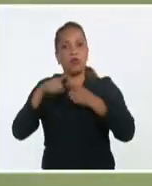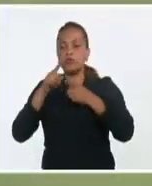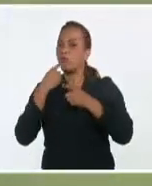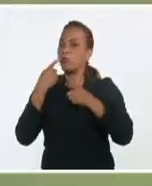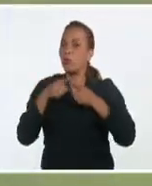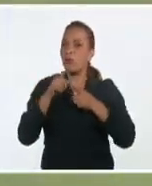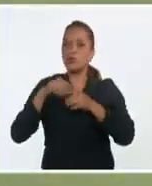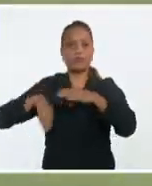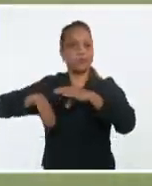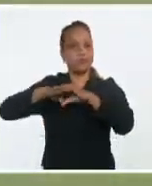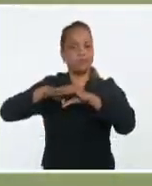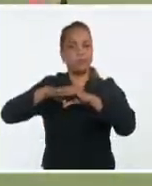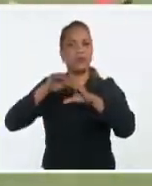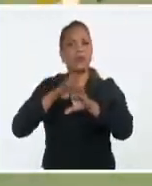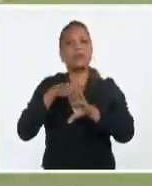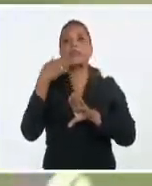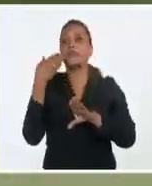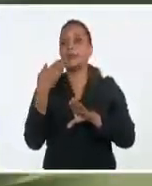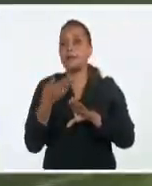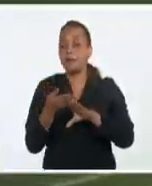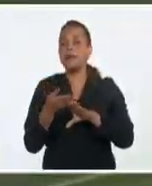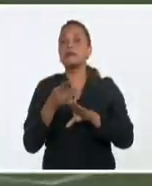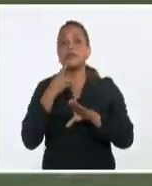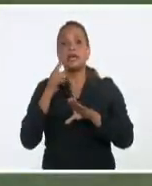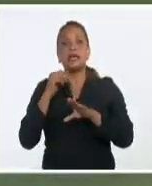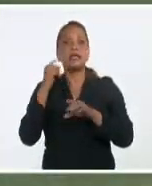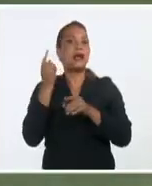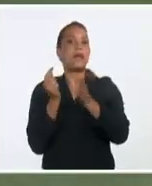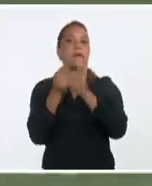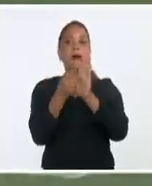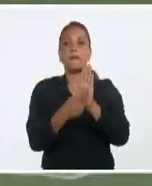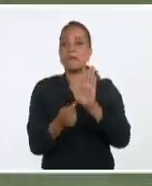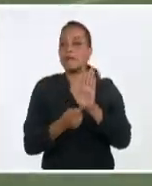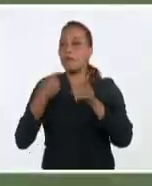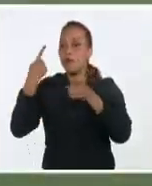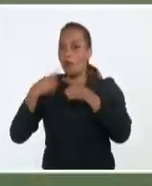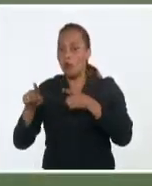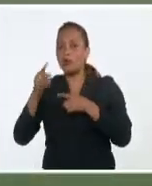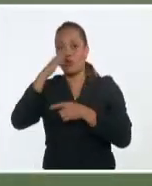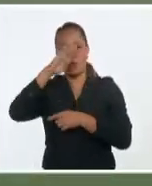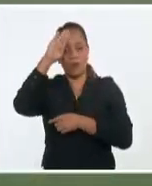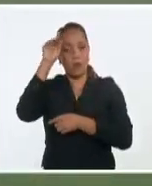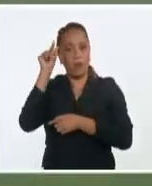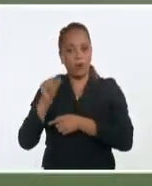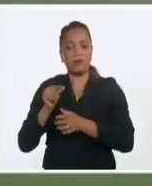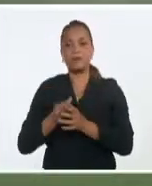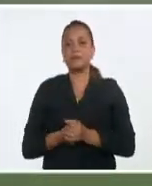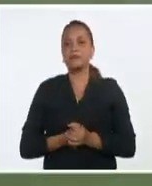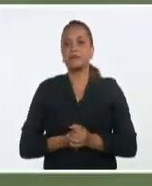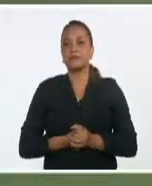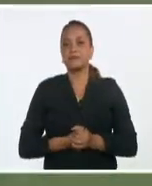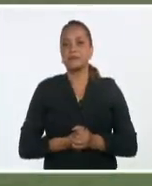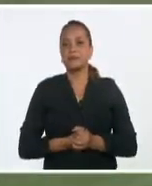Onel Hernández. Minutos después llegaron los tantos de Michael Reyes, Cabafe, y el debutante Dairon